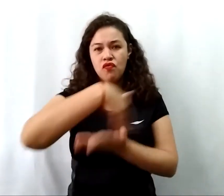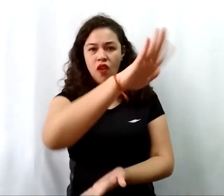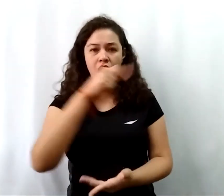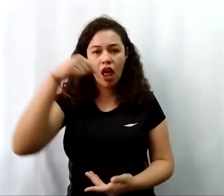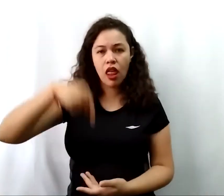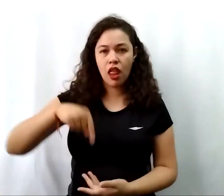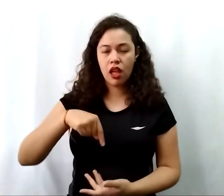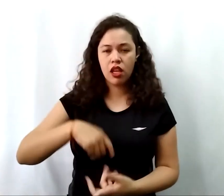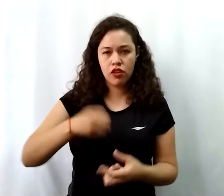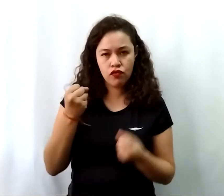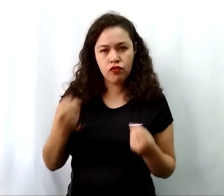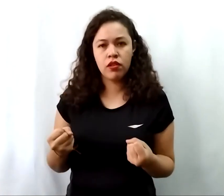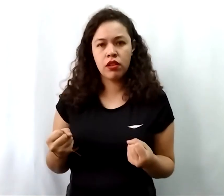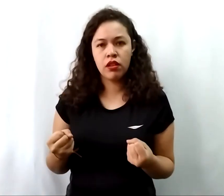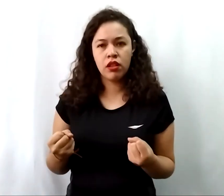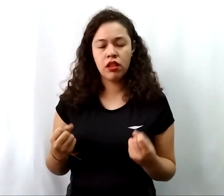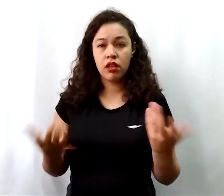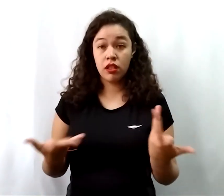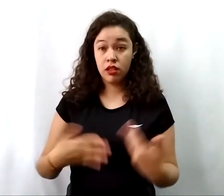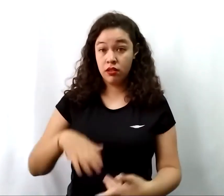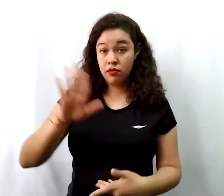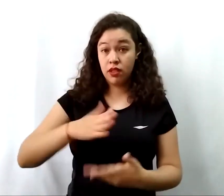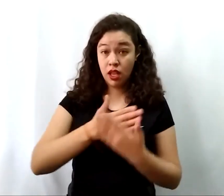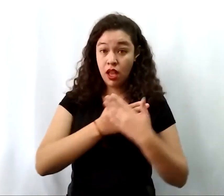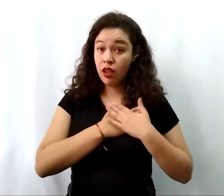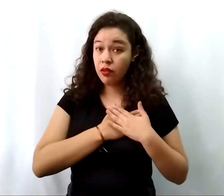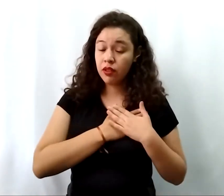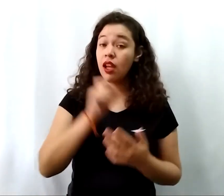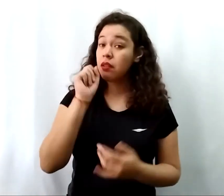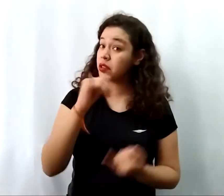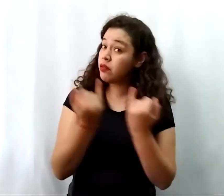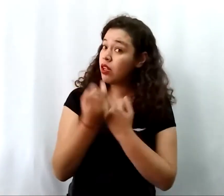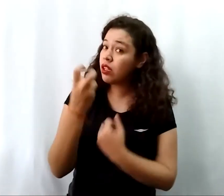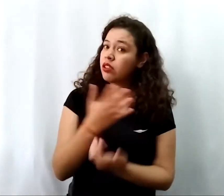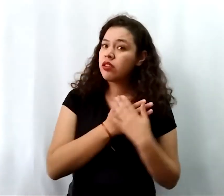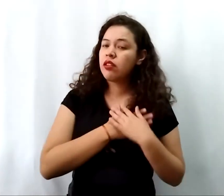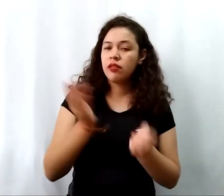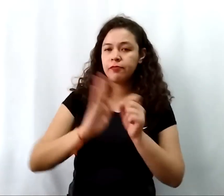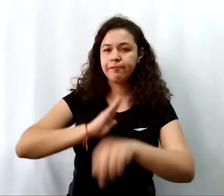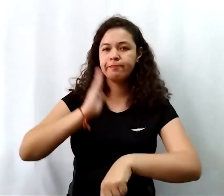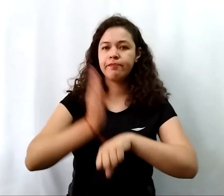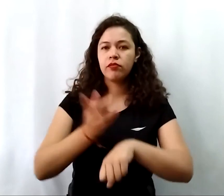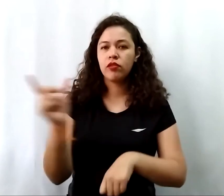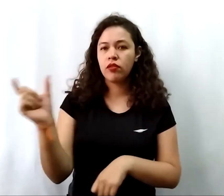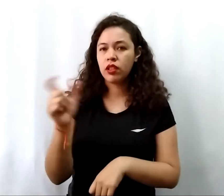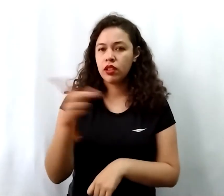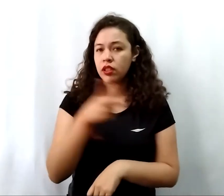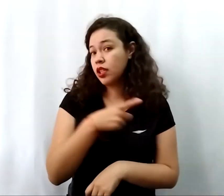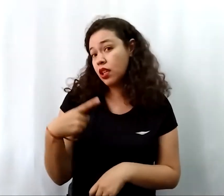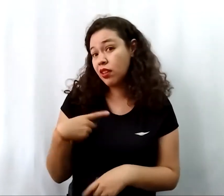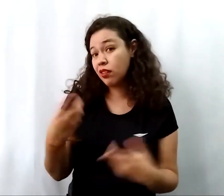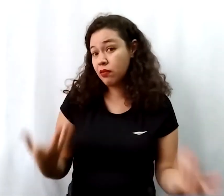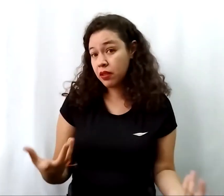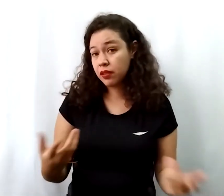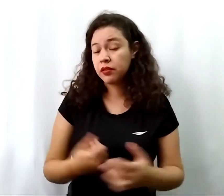y parecería que todo era amor, pues eso también es amor. Es sancionar cuando deba de serlo, porque entonces te toman